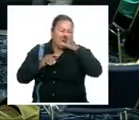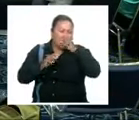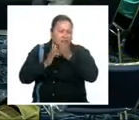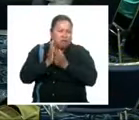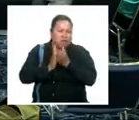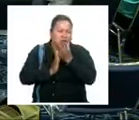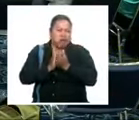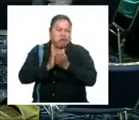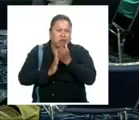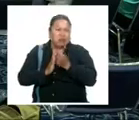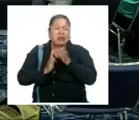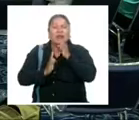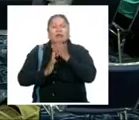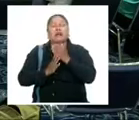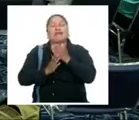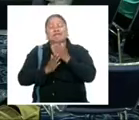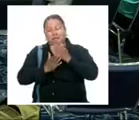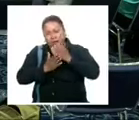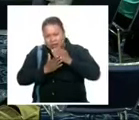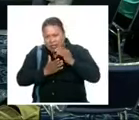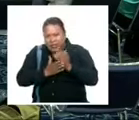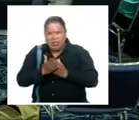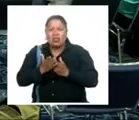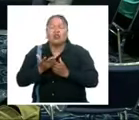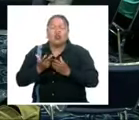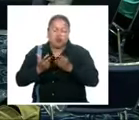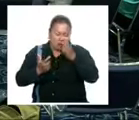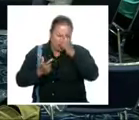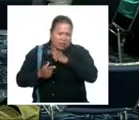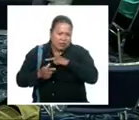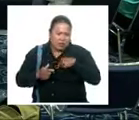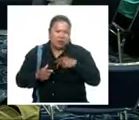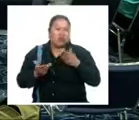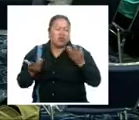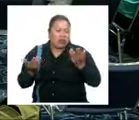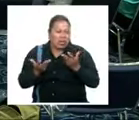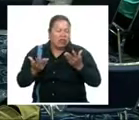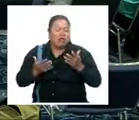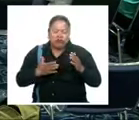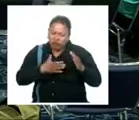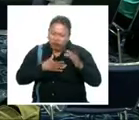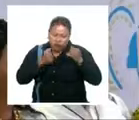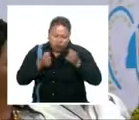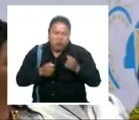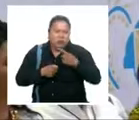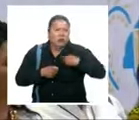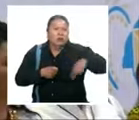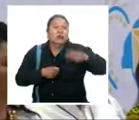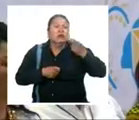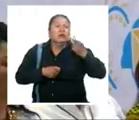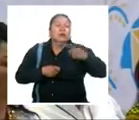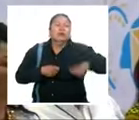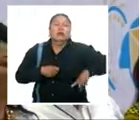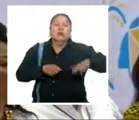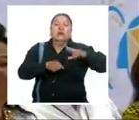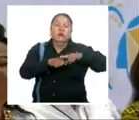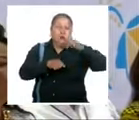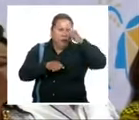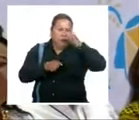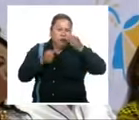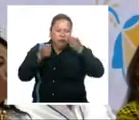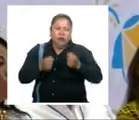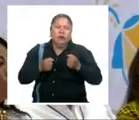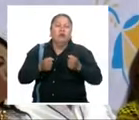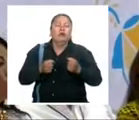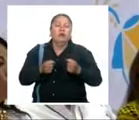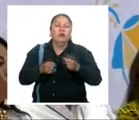global y ratificamos nuestra voluntad, los 25 gobernadores, de consolidar y